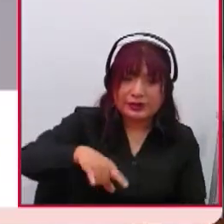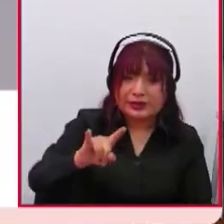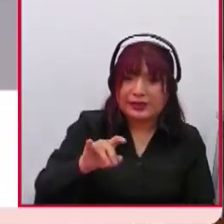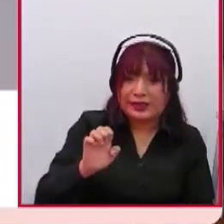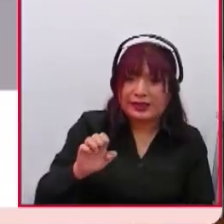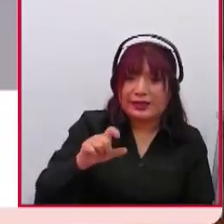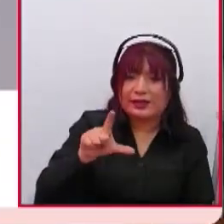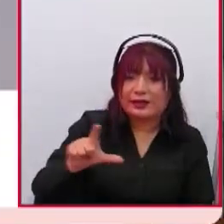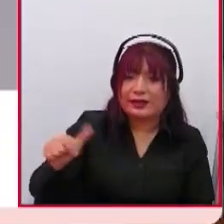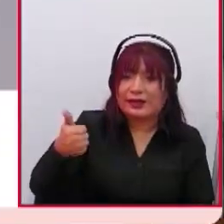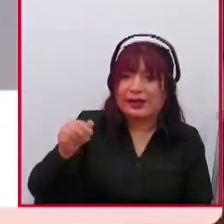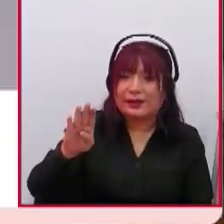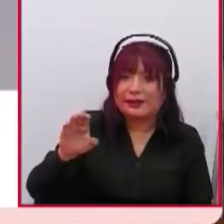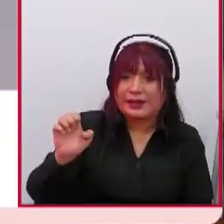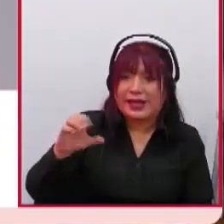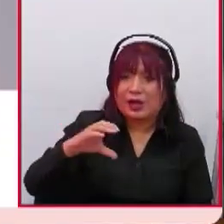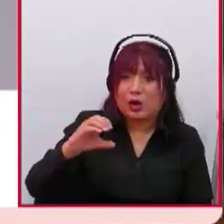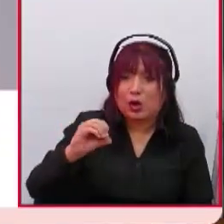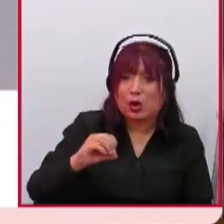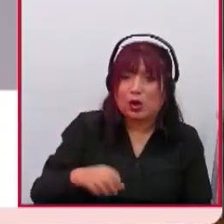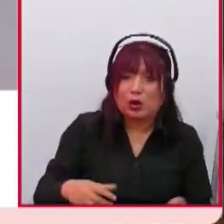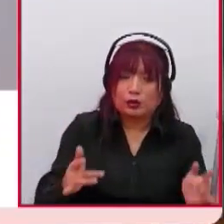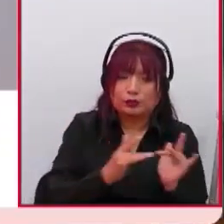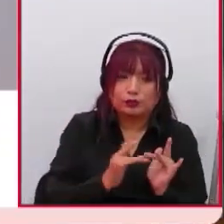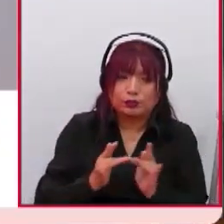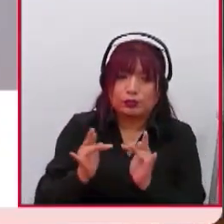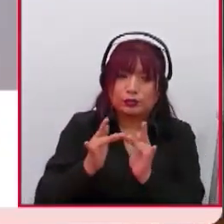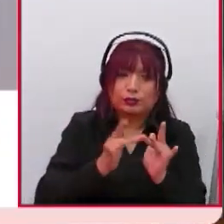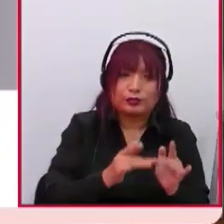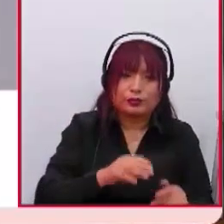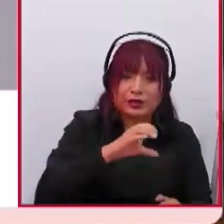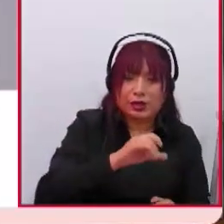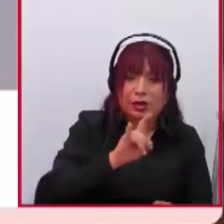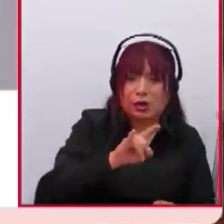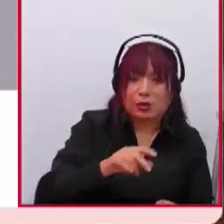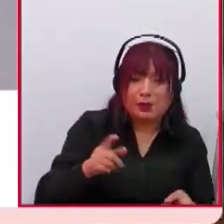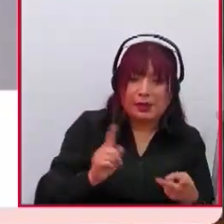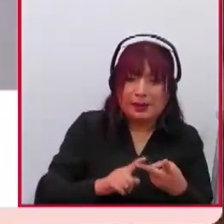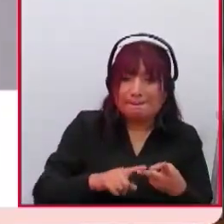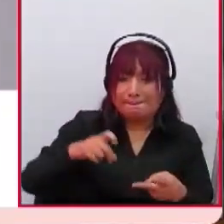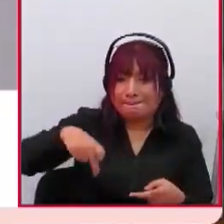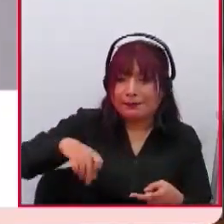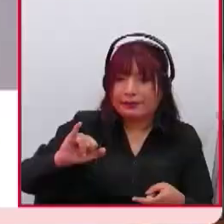el molibdeno está asociado en una matriz pirita, calcopirita, molibdeno.